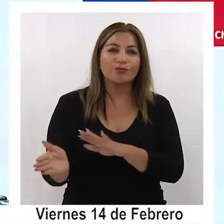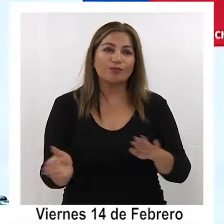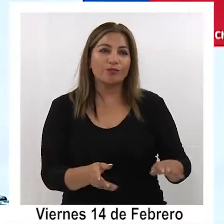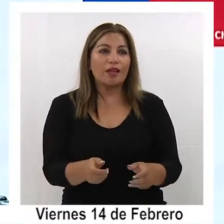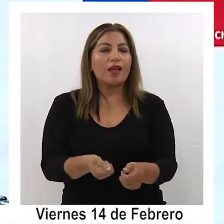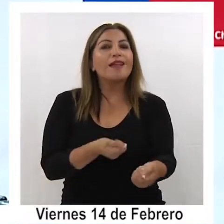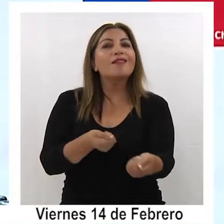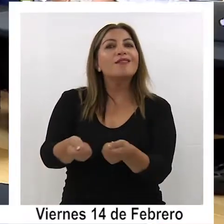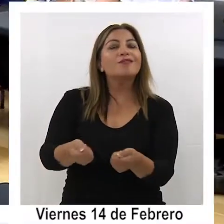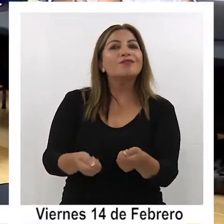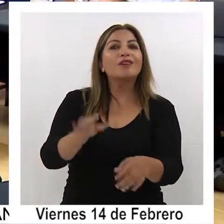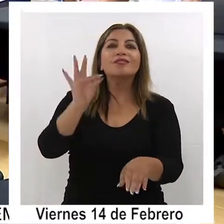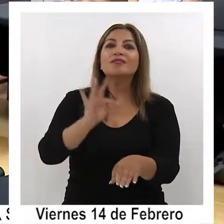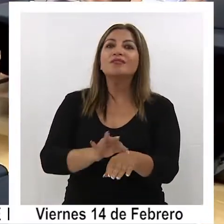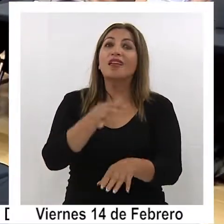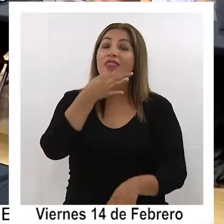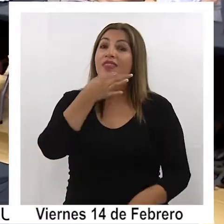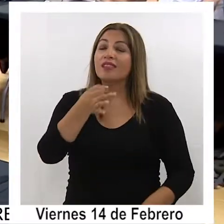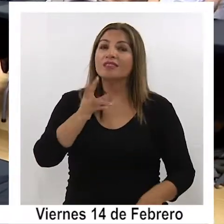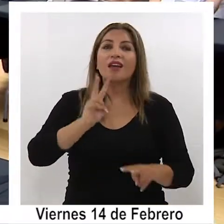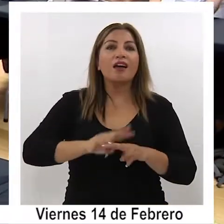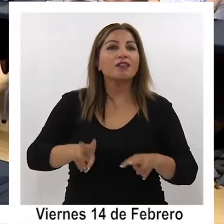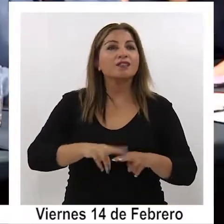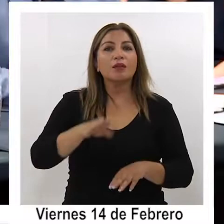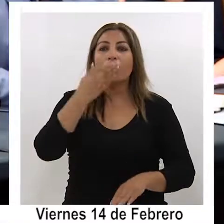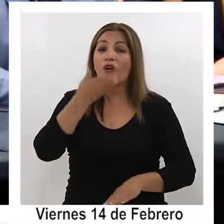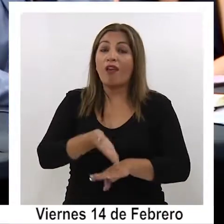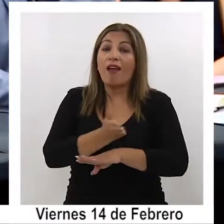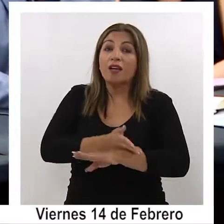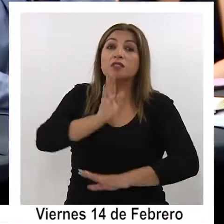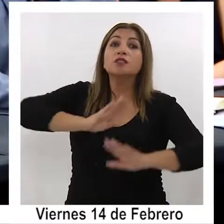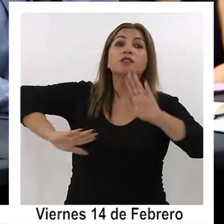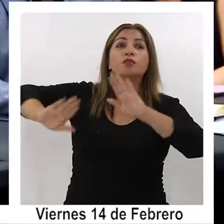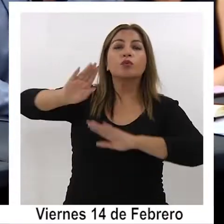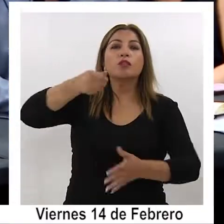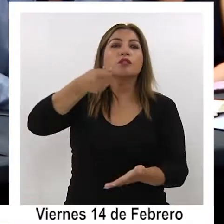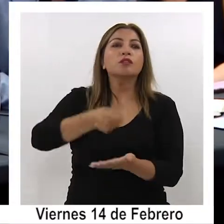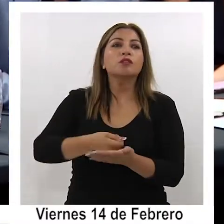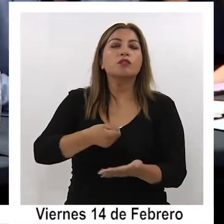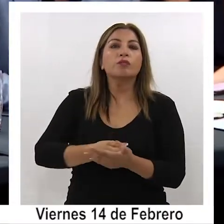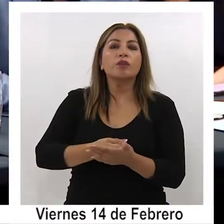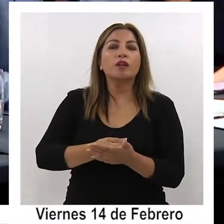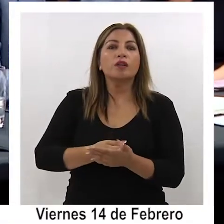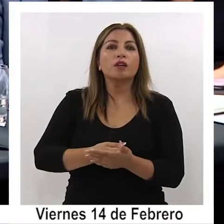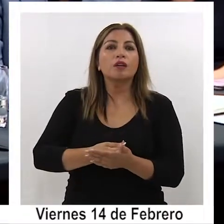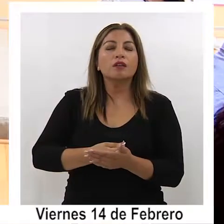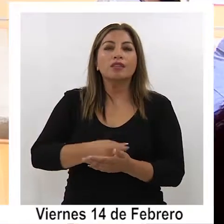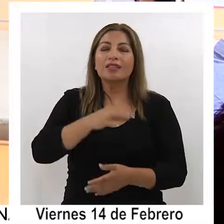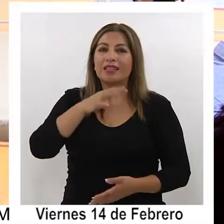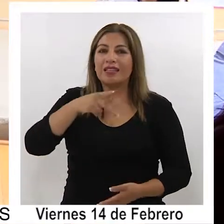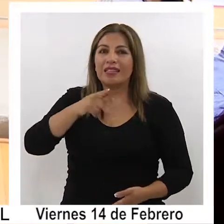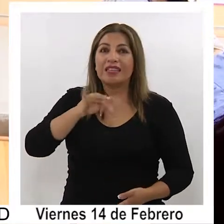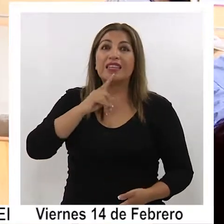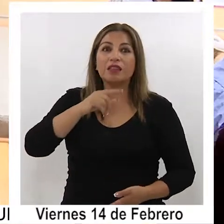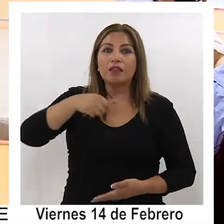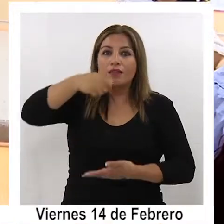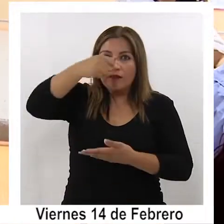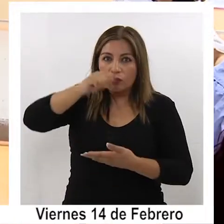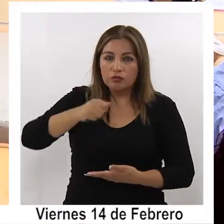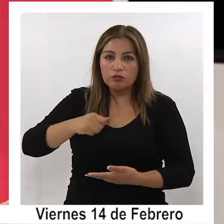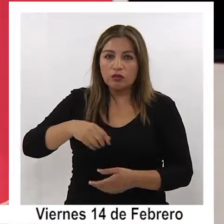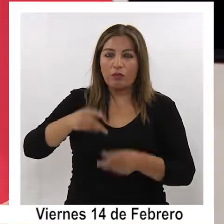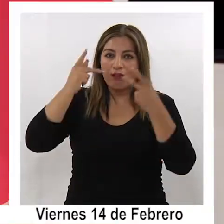autoridades sanitarias planean fortalecer las medidas preventivas comprando kits de diagnóstico para enviar a